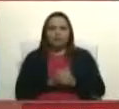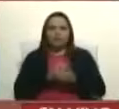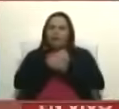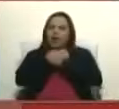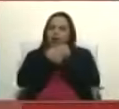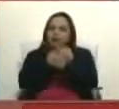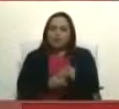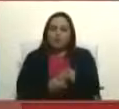amor,